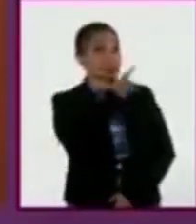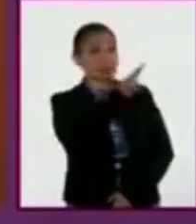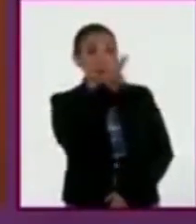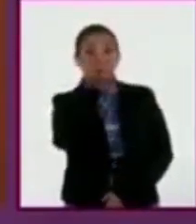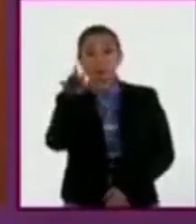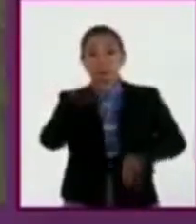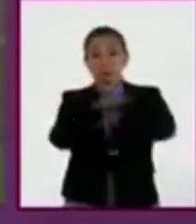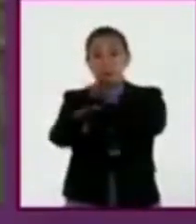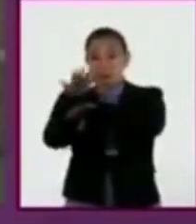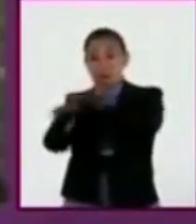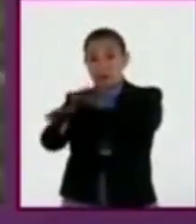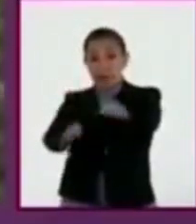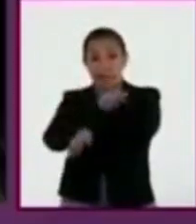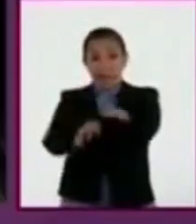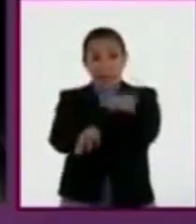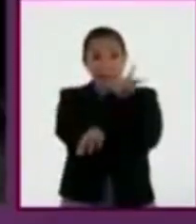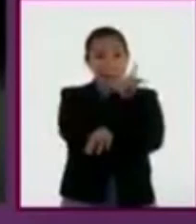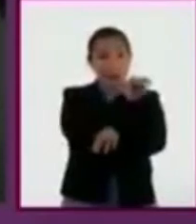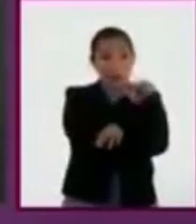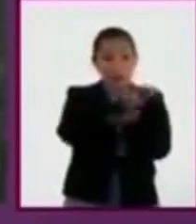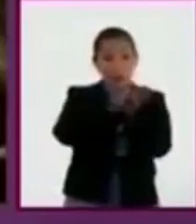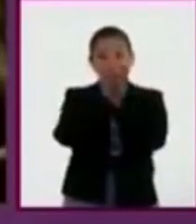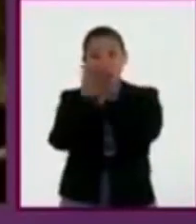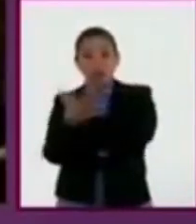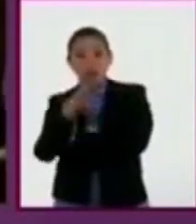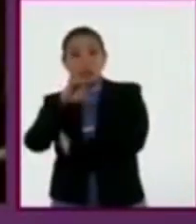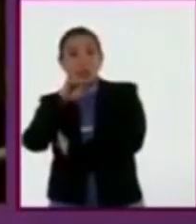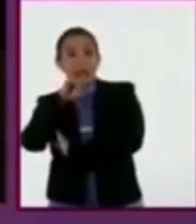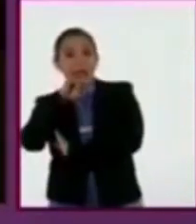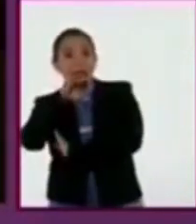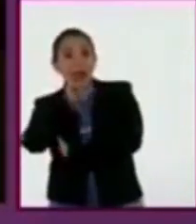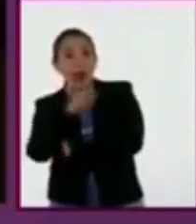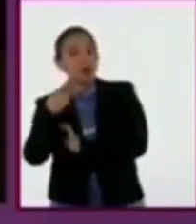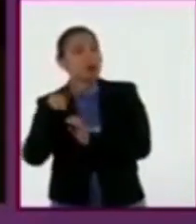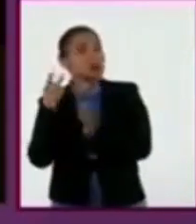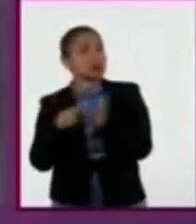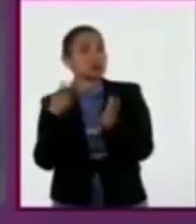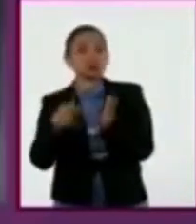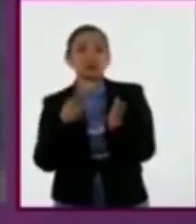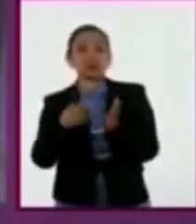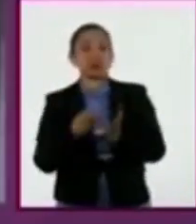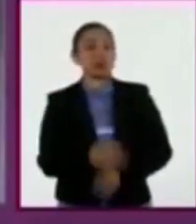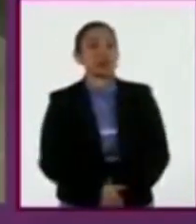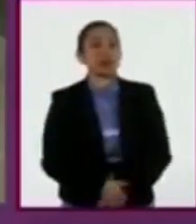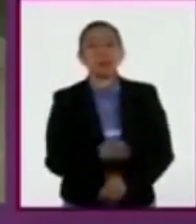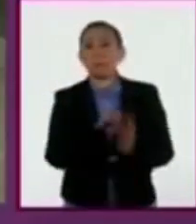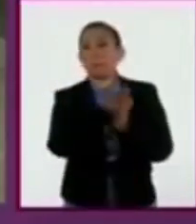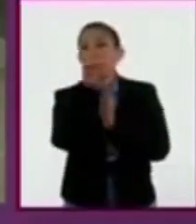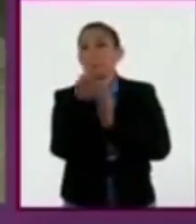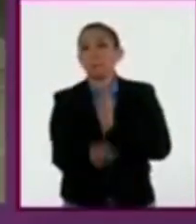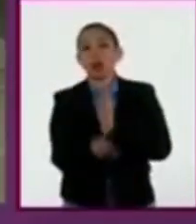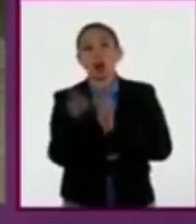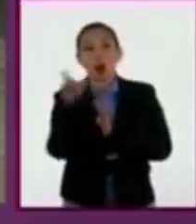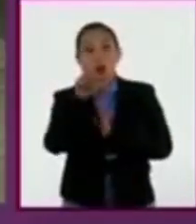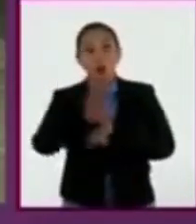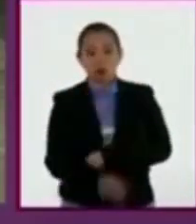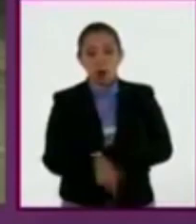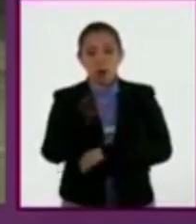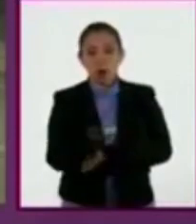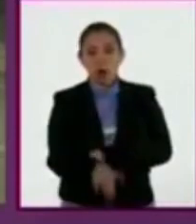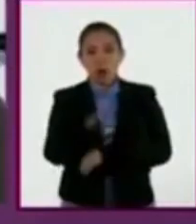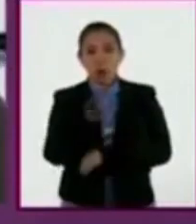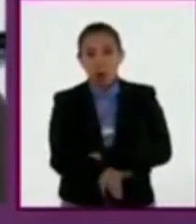esta transformación de energía potencial en energía cinética sucede constantemente. Por ejemplo, cuando botamos un